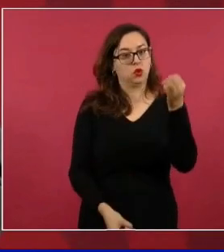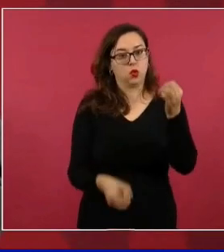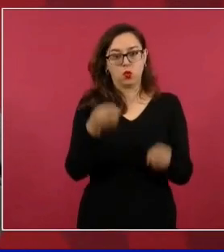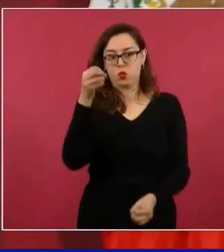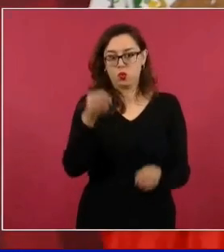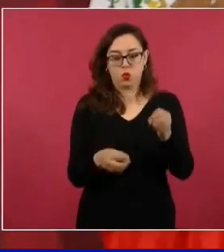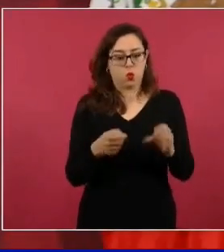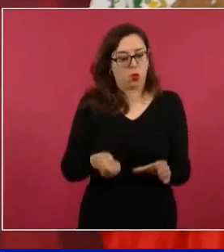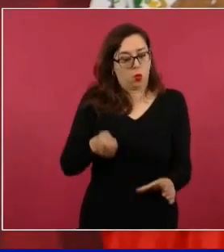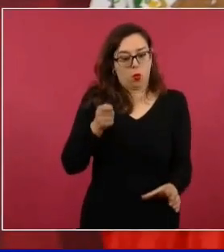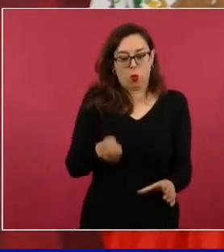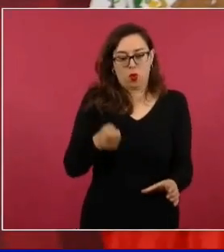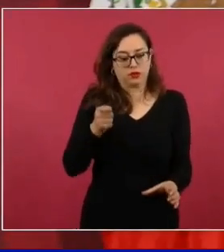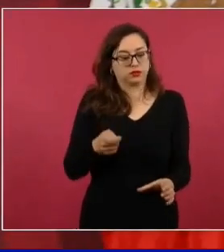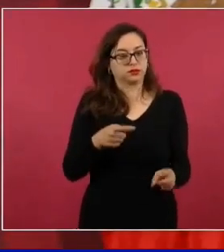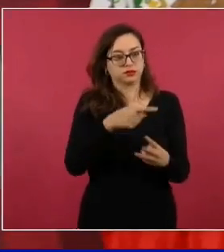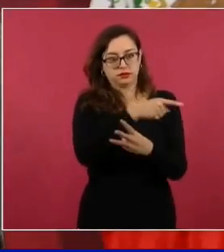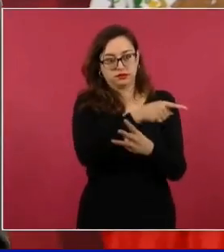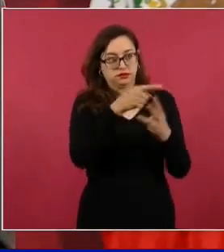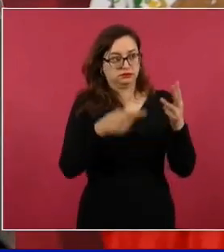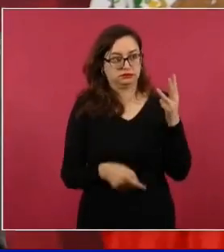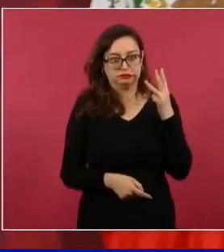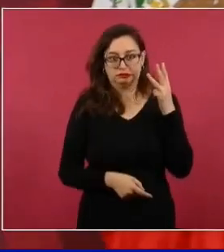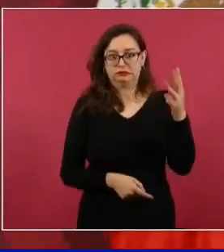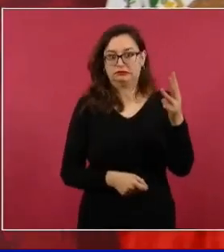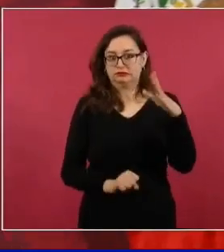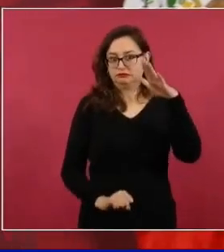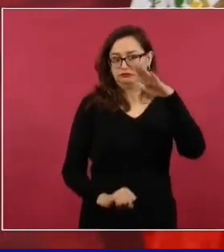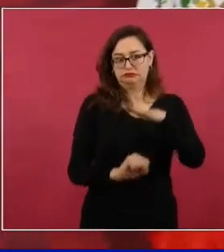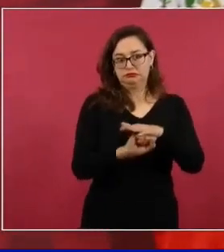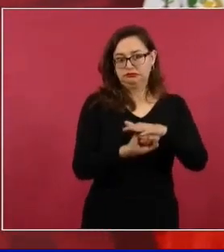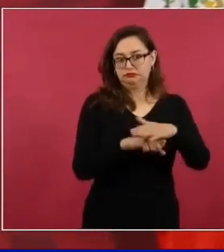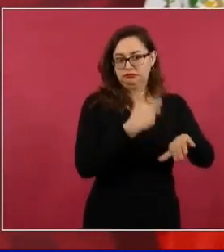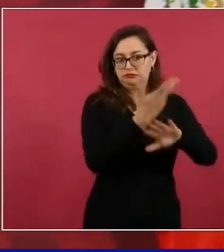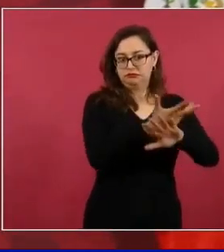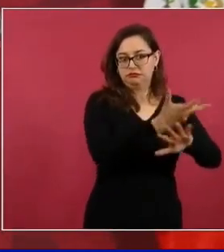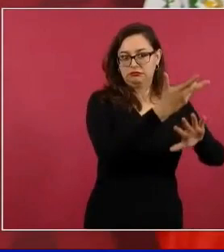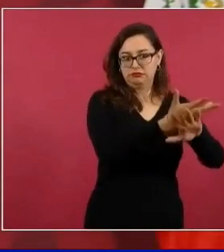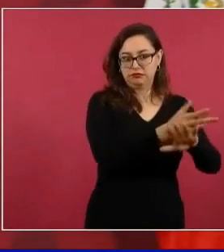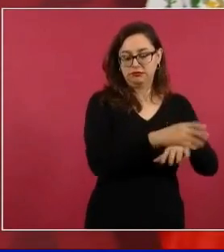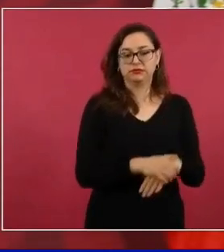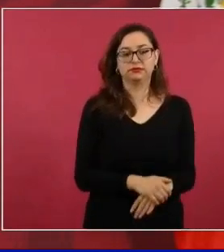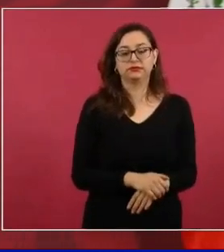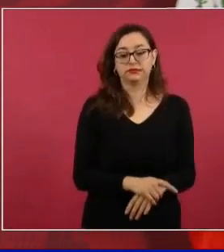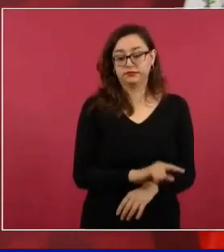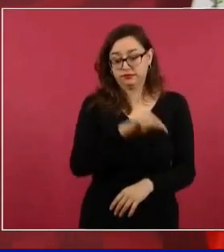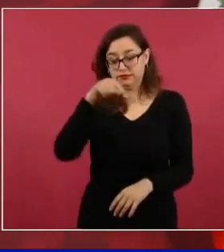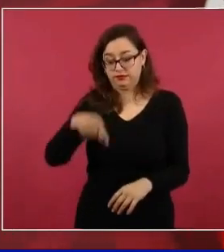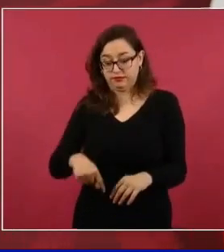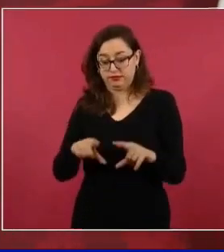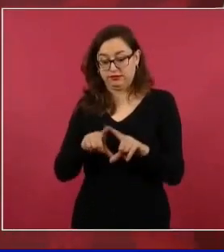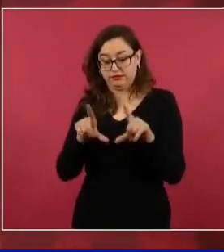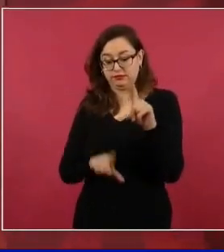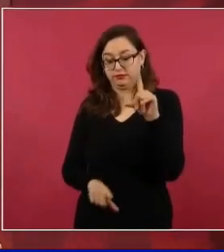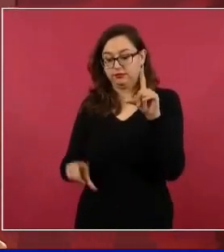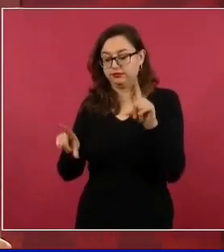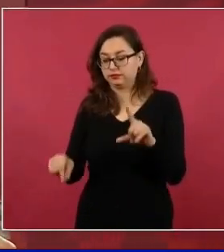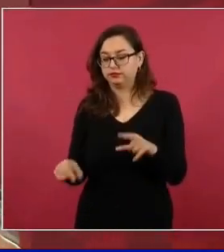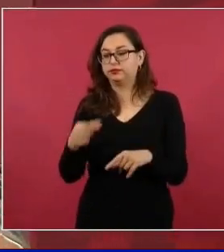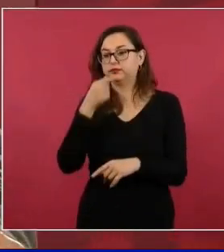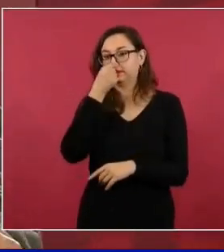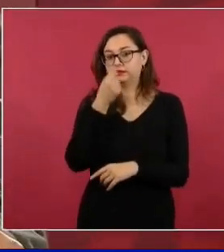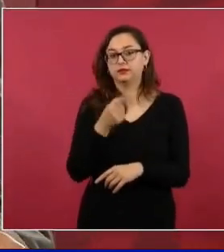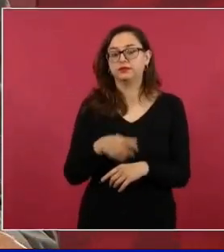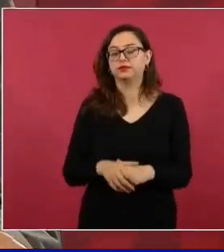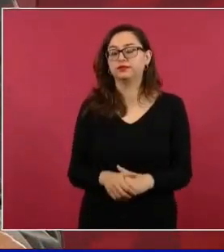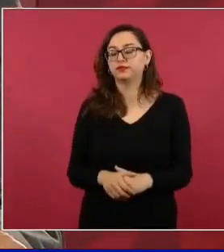los jueces. Aquí hemos hablado de que los Flores Magón deciden ir a